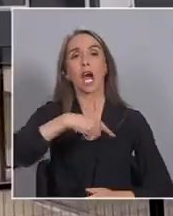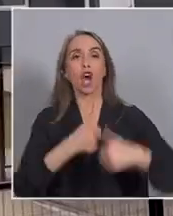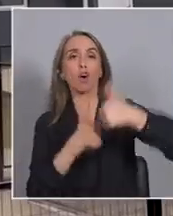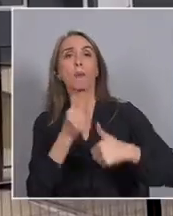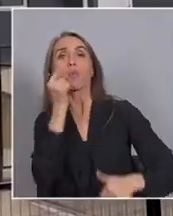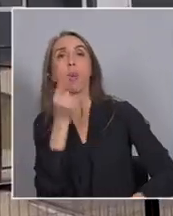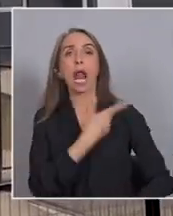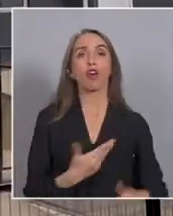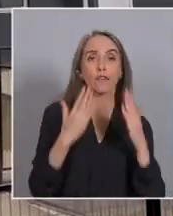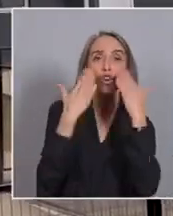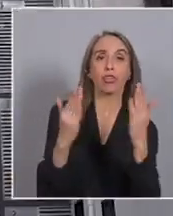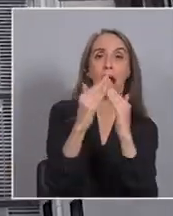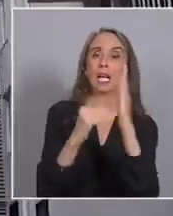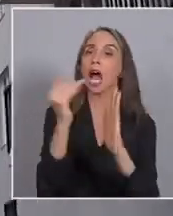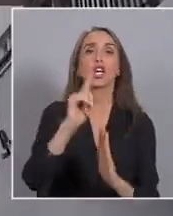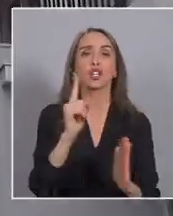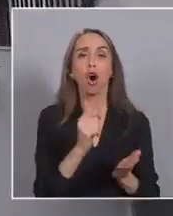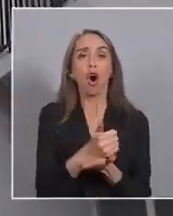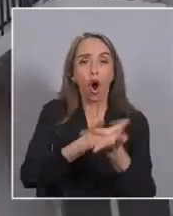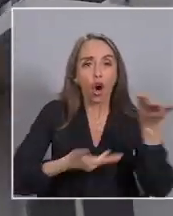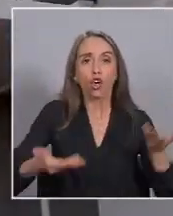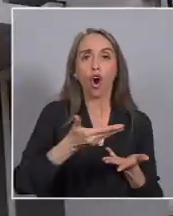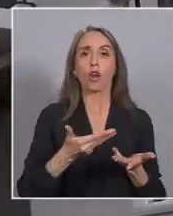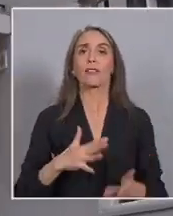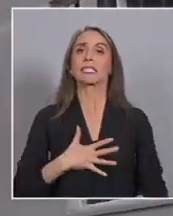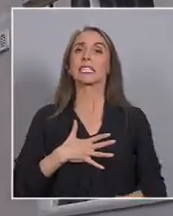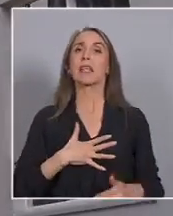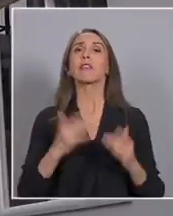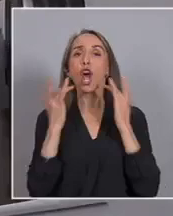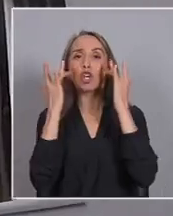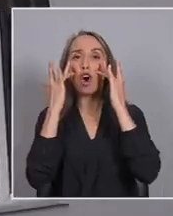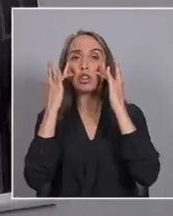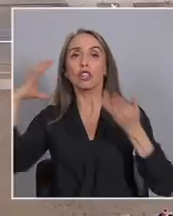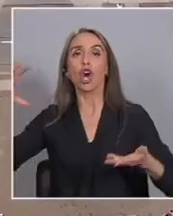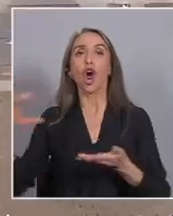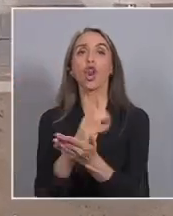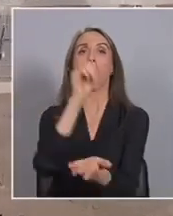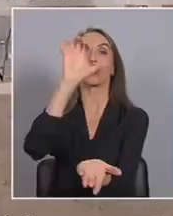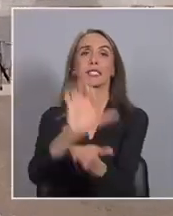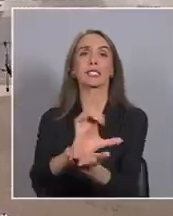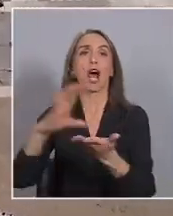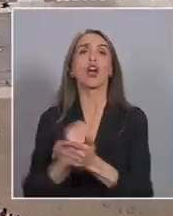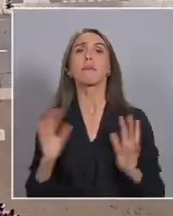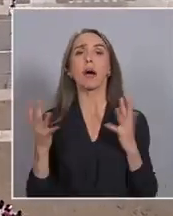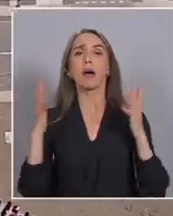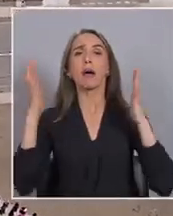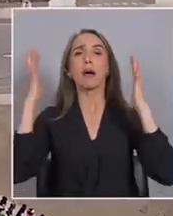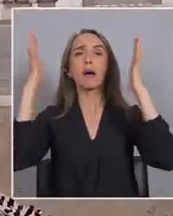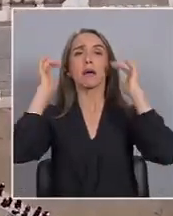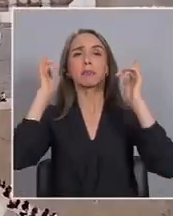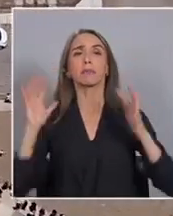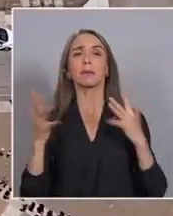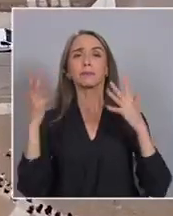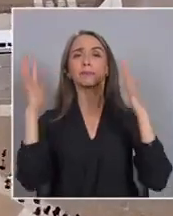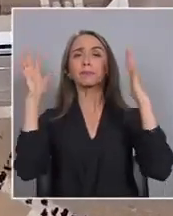nosotros, sino colaboración y nos sintamos contentos por los logros que como Estado logramos.